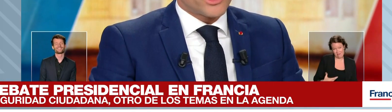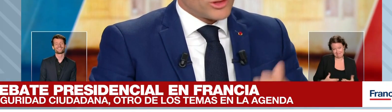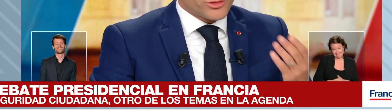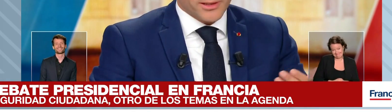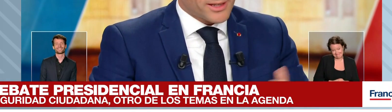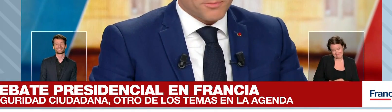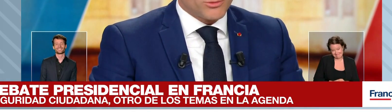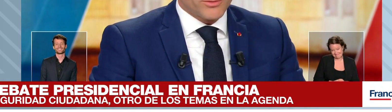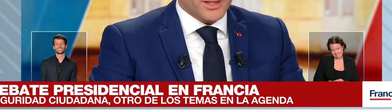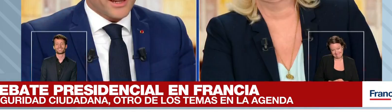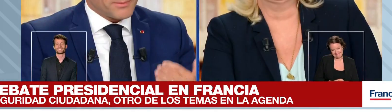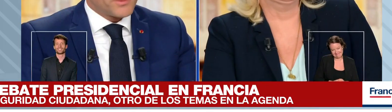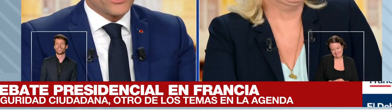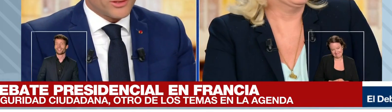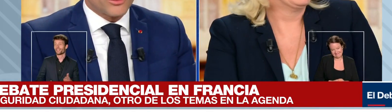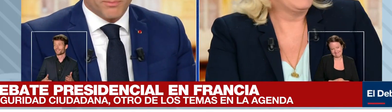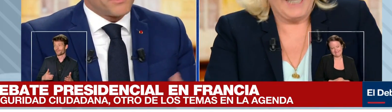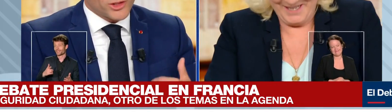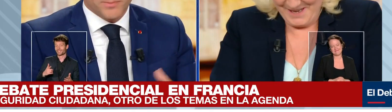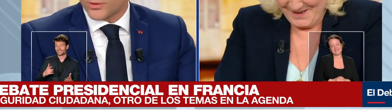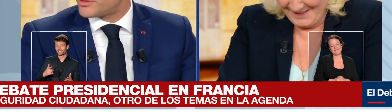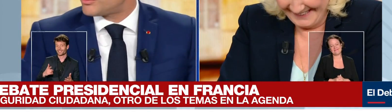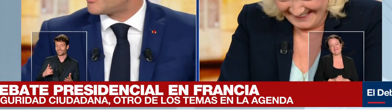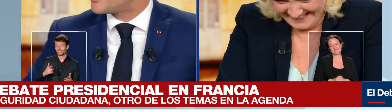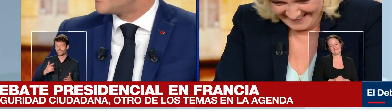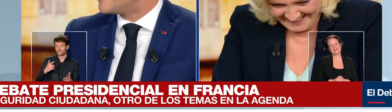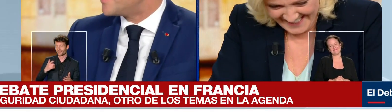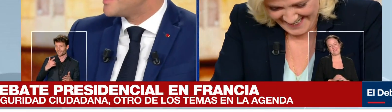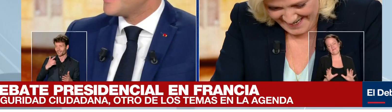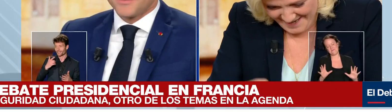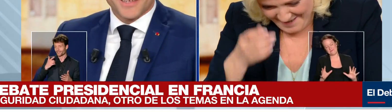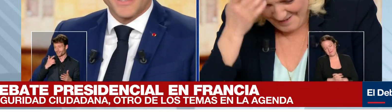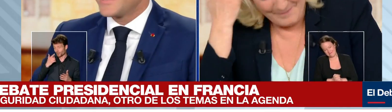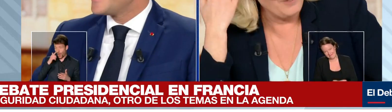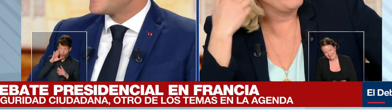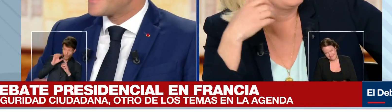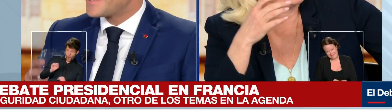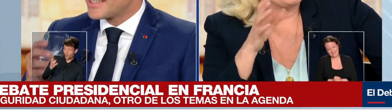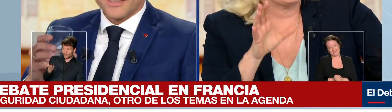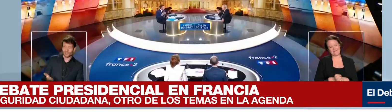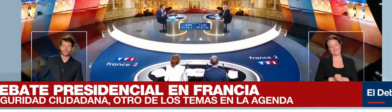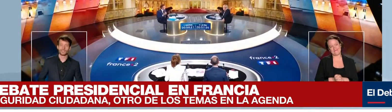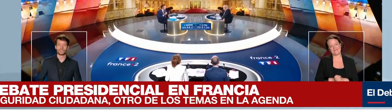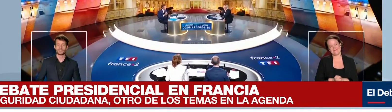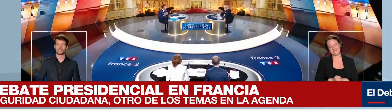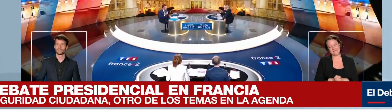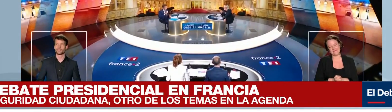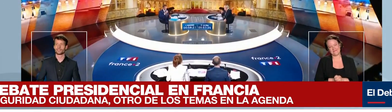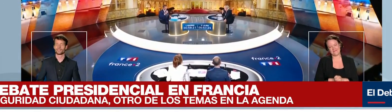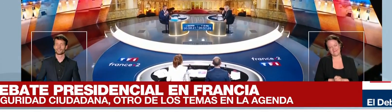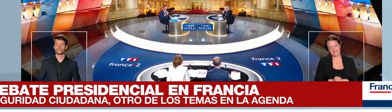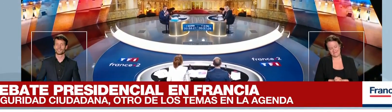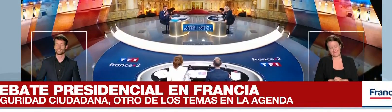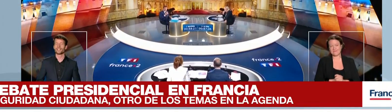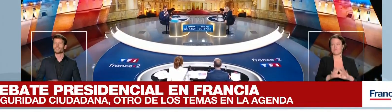Ambos hemos envejecido. Creo que es factual. Voy a ser muy respetuoso. Yo creo que se ve mucho. Tengo miedo que se vea mucho, señora Le Pen. Pero